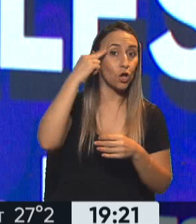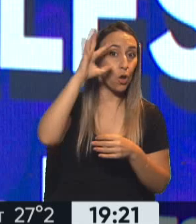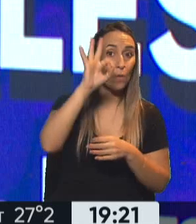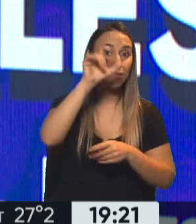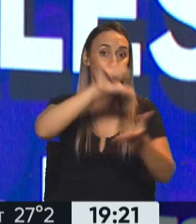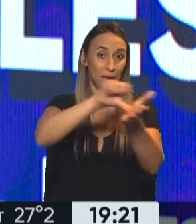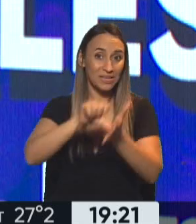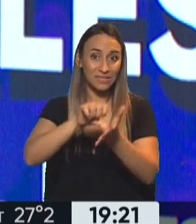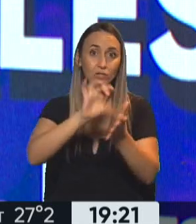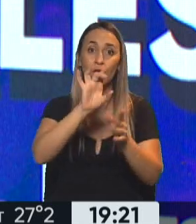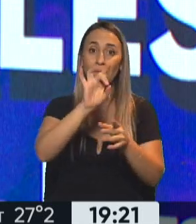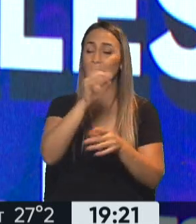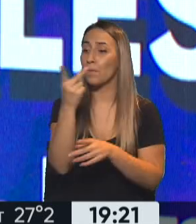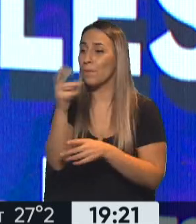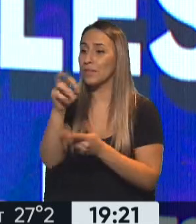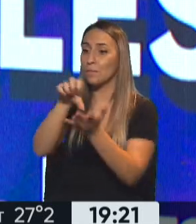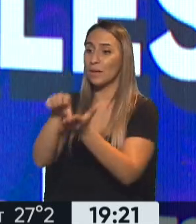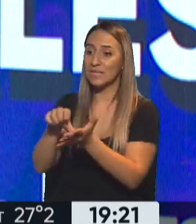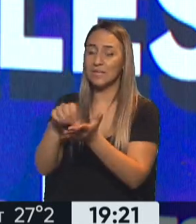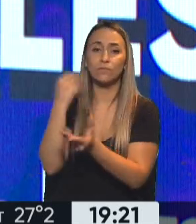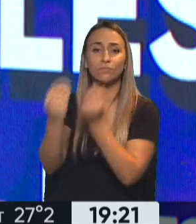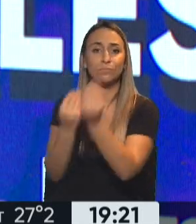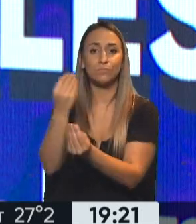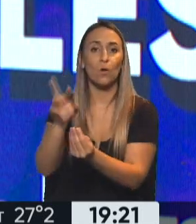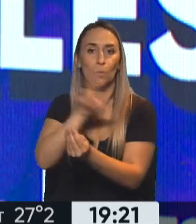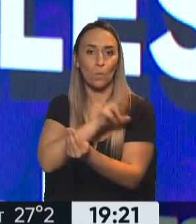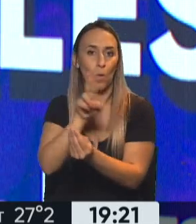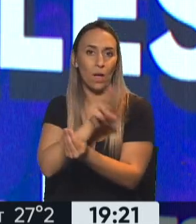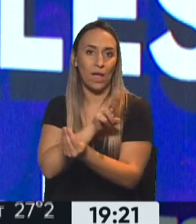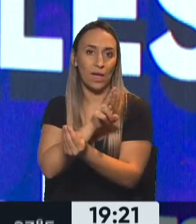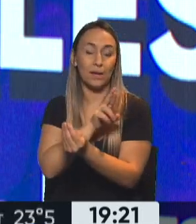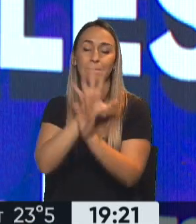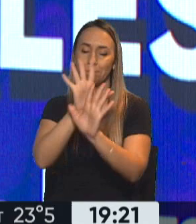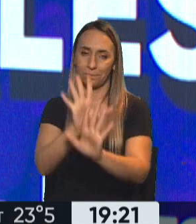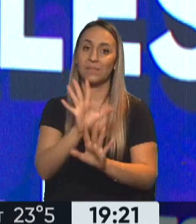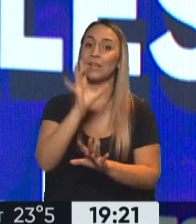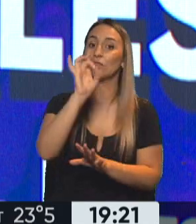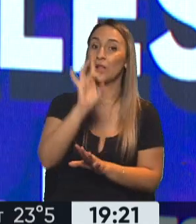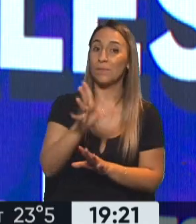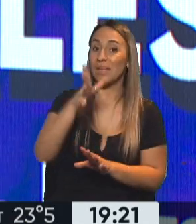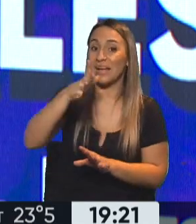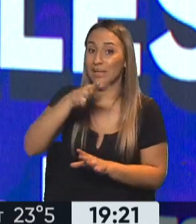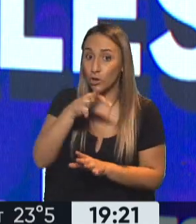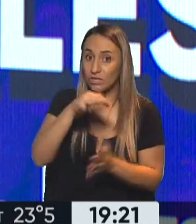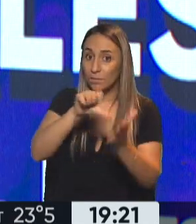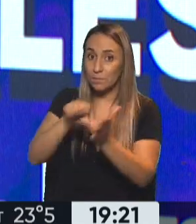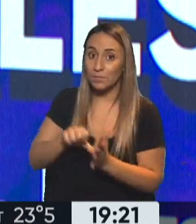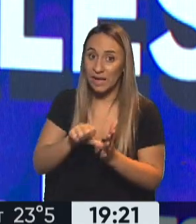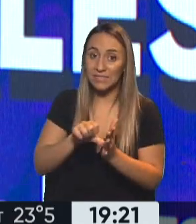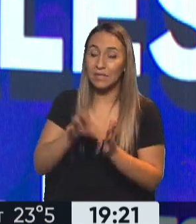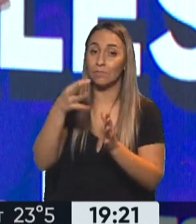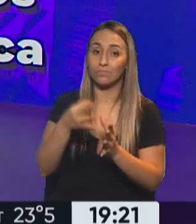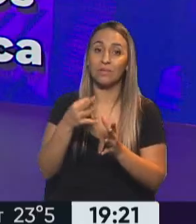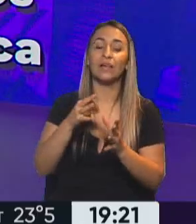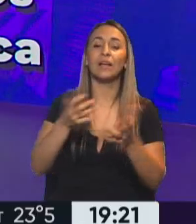20 hay mandatarias mujeres. Pero otro dato es que, por ejemplo, en solo 14 países, el 50% del